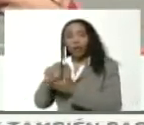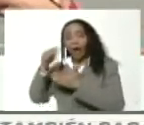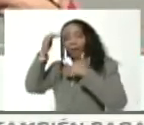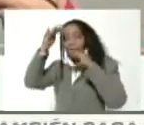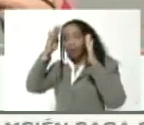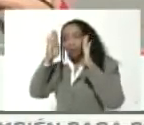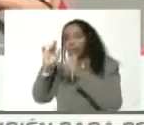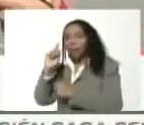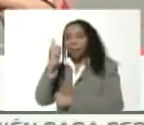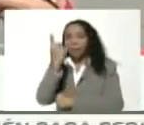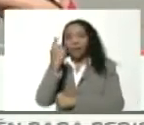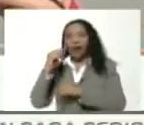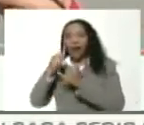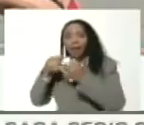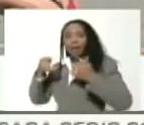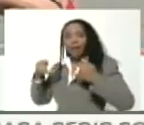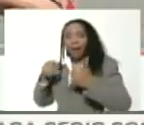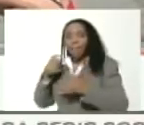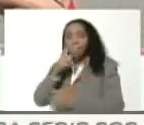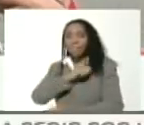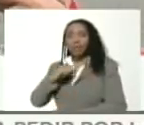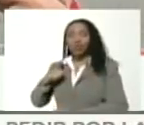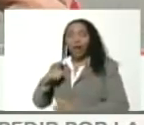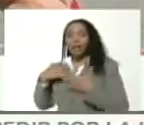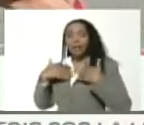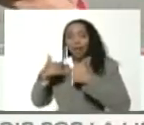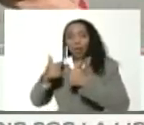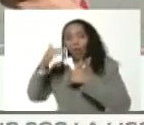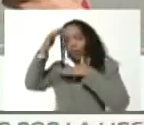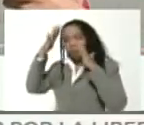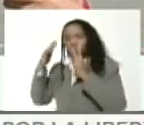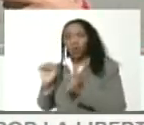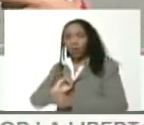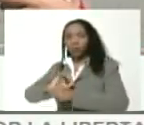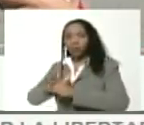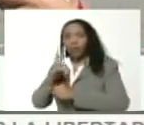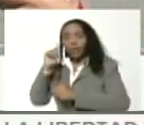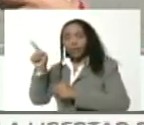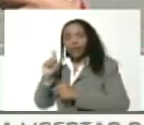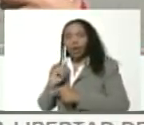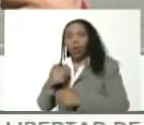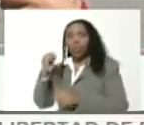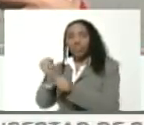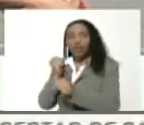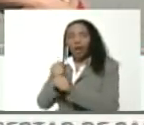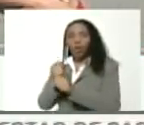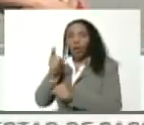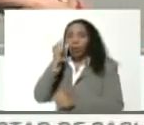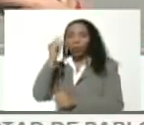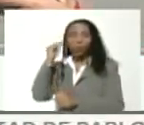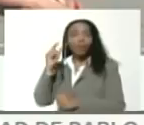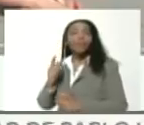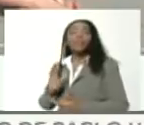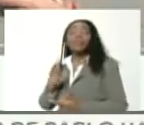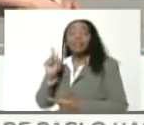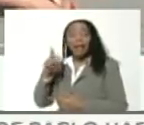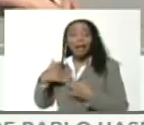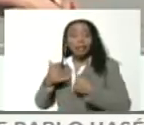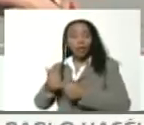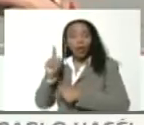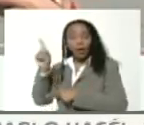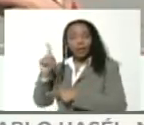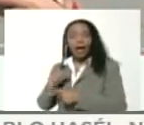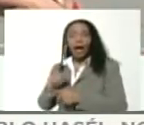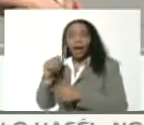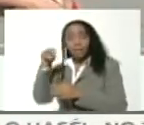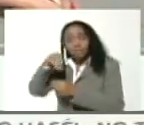a la primera línea del personal de salud que está atendiendo COVID, es decir, a los trabajadores y trabajadoras de la salud que están en los triajes